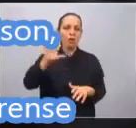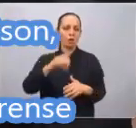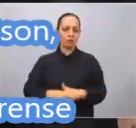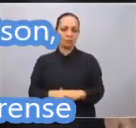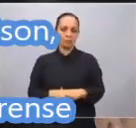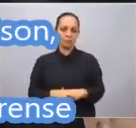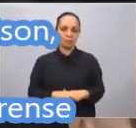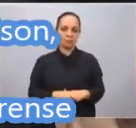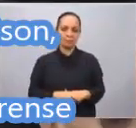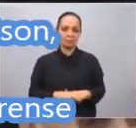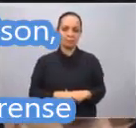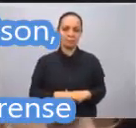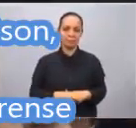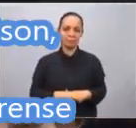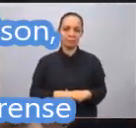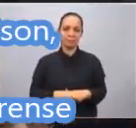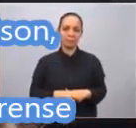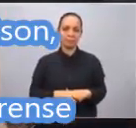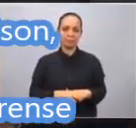provincia.